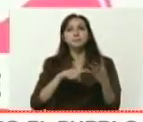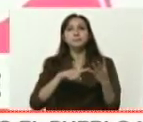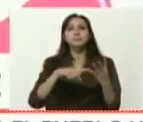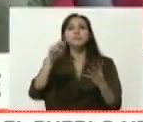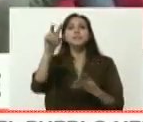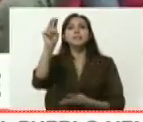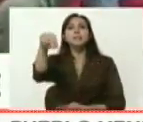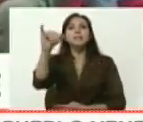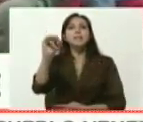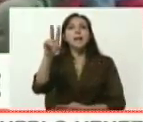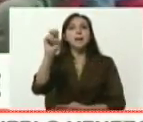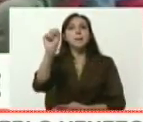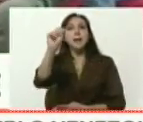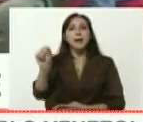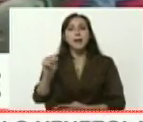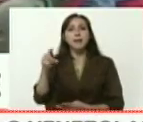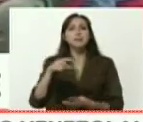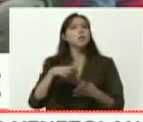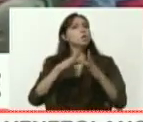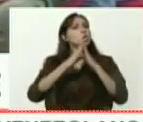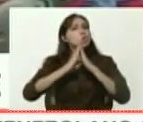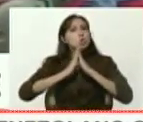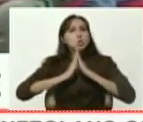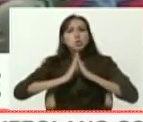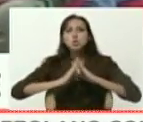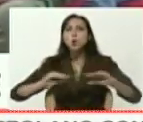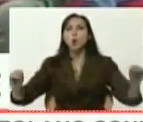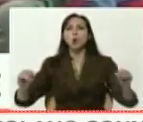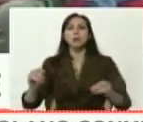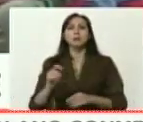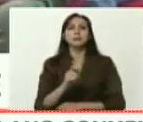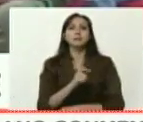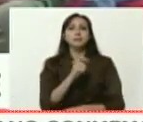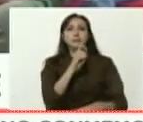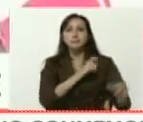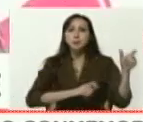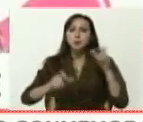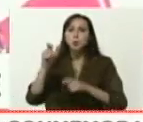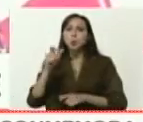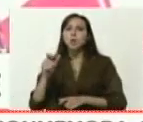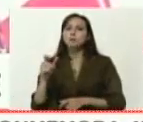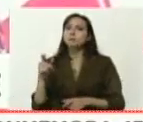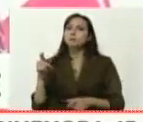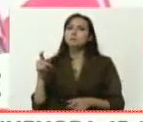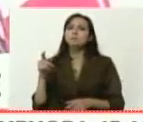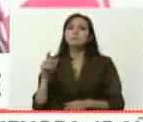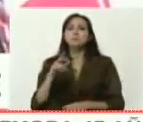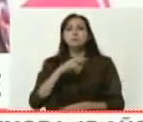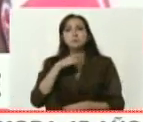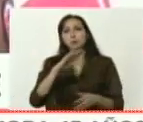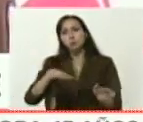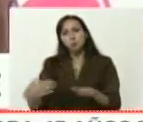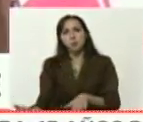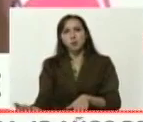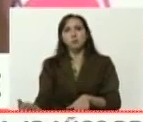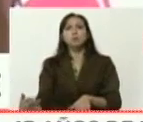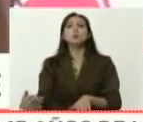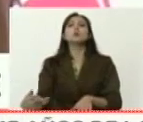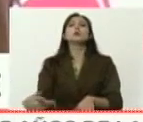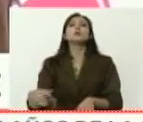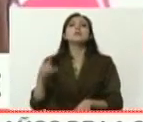Nieves, y por todos aquellos que no están presentes, es nuestra lucha.